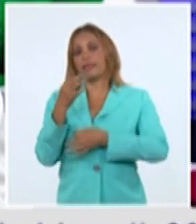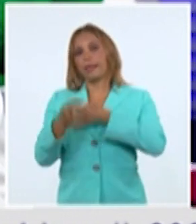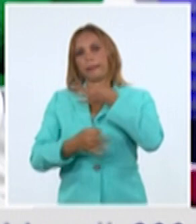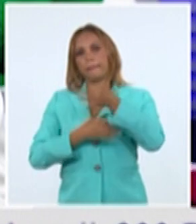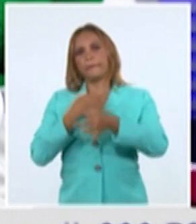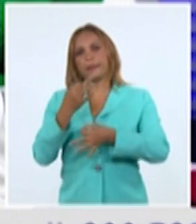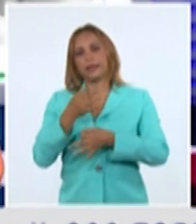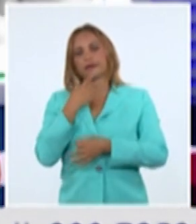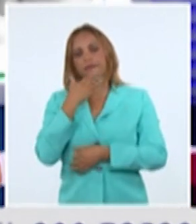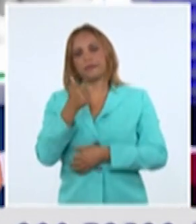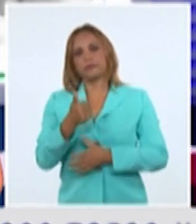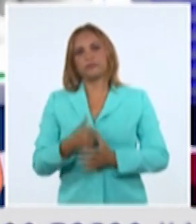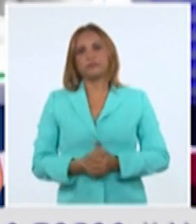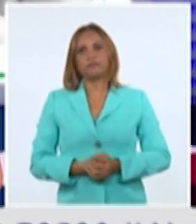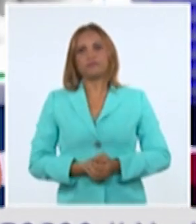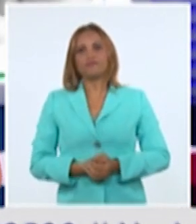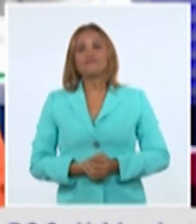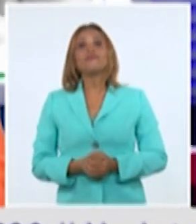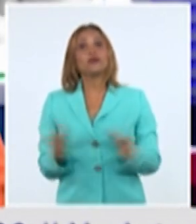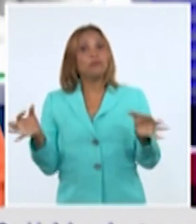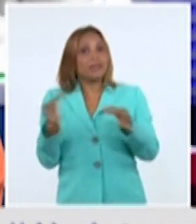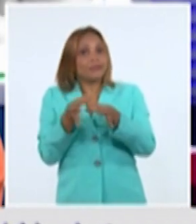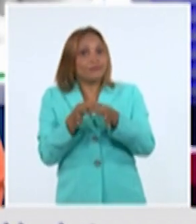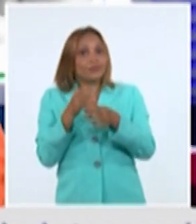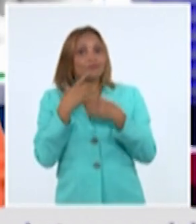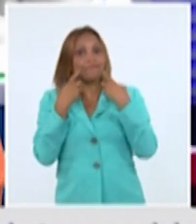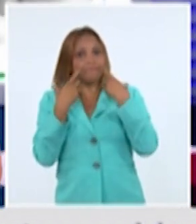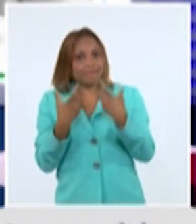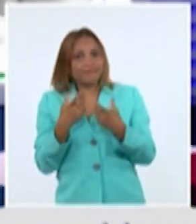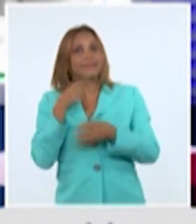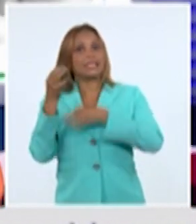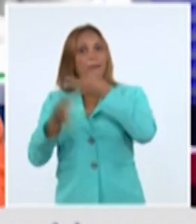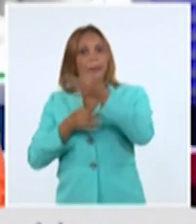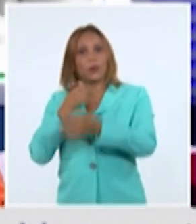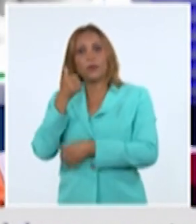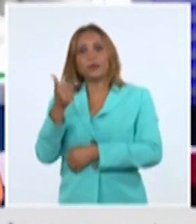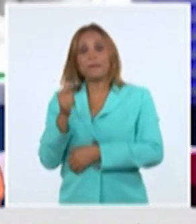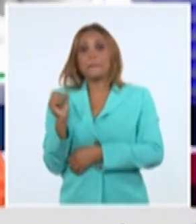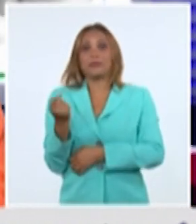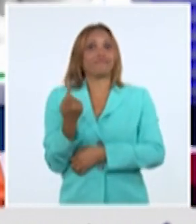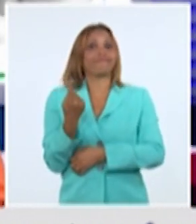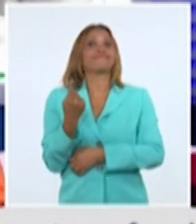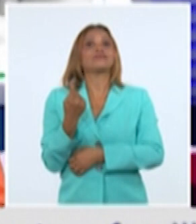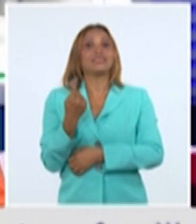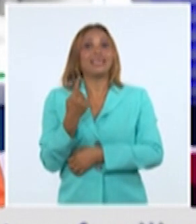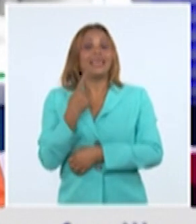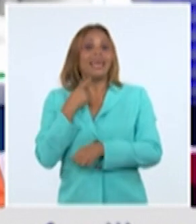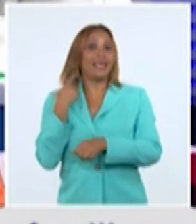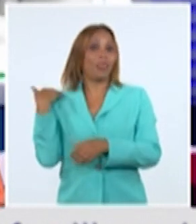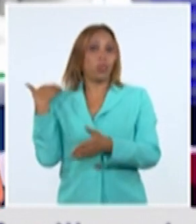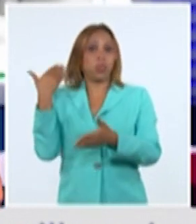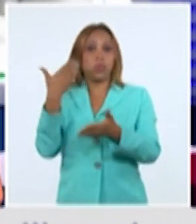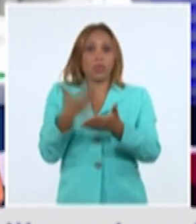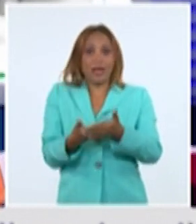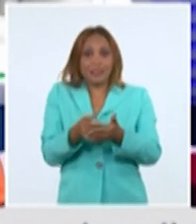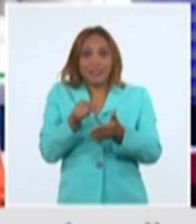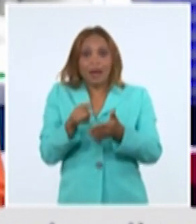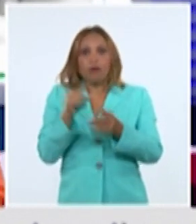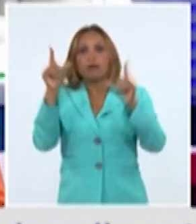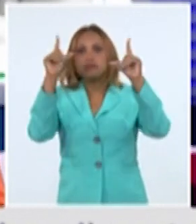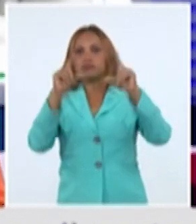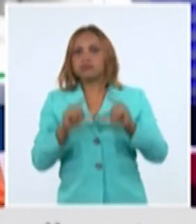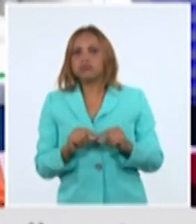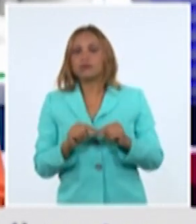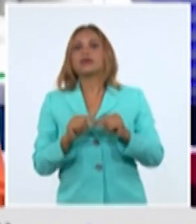va a explicar ahora. Una reducción significativa, ya usted lo ha expresado, por primera vez en mucho tiempo logra bajar la nación de los 1.000 casos